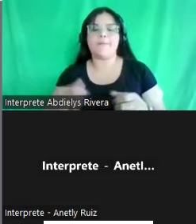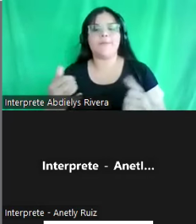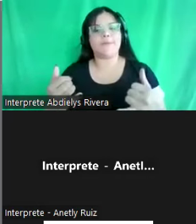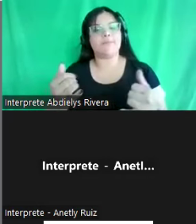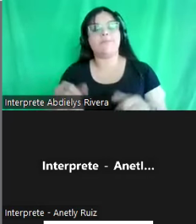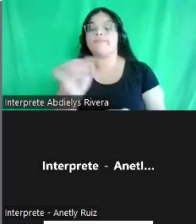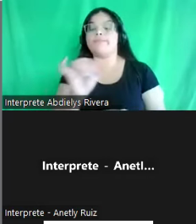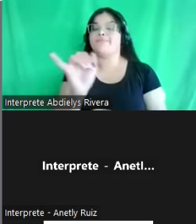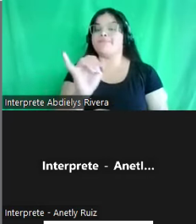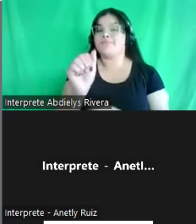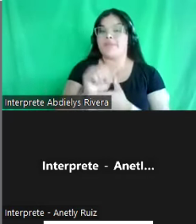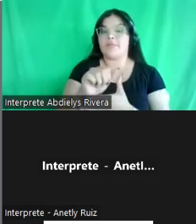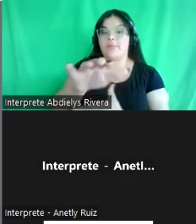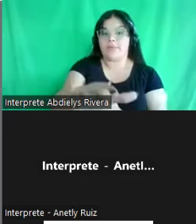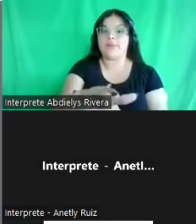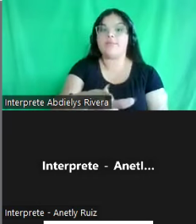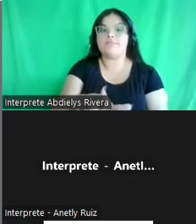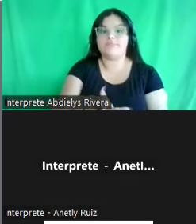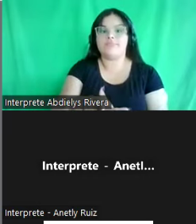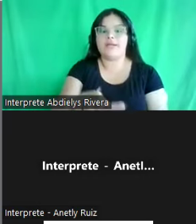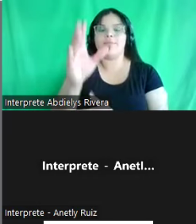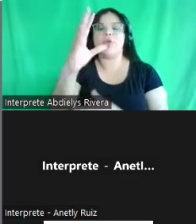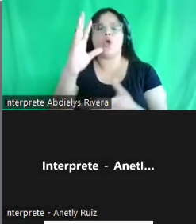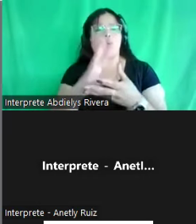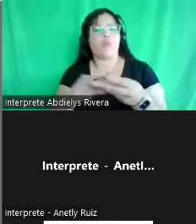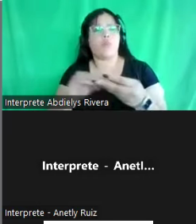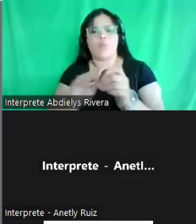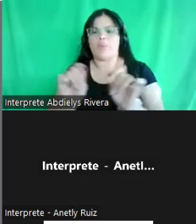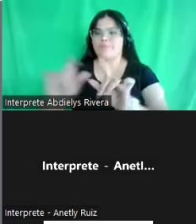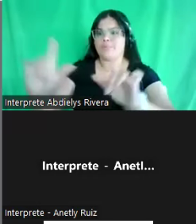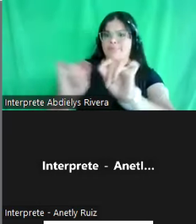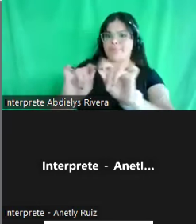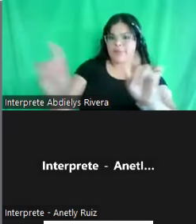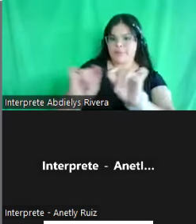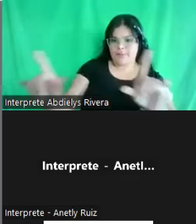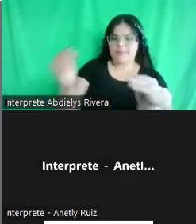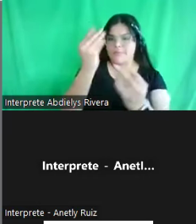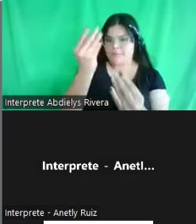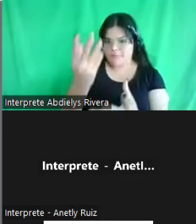enviando también la didáctica, la información didáctica que se presentó durante el día de hoy.